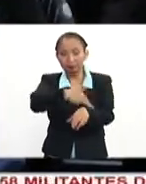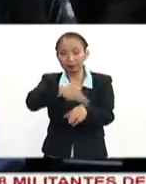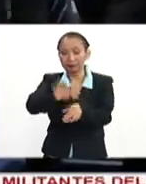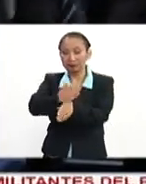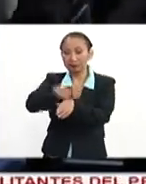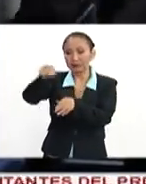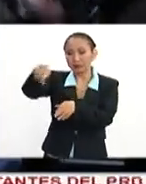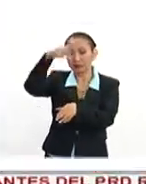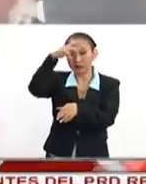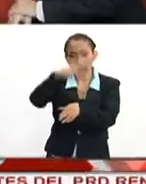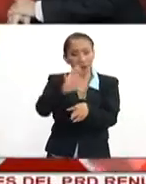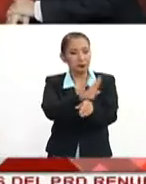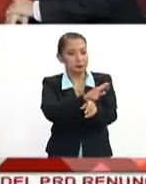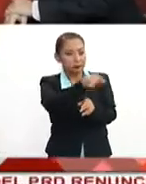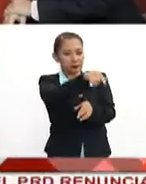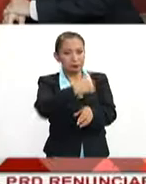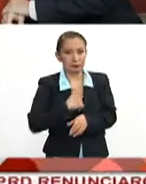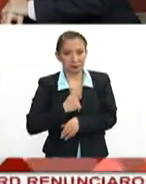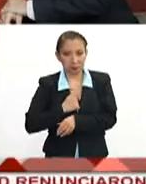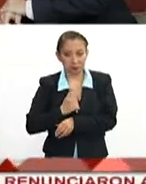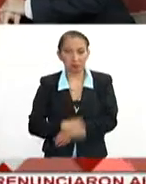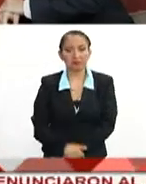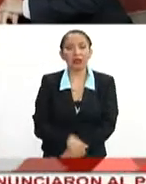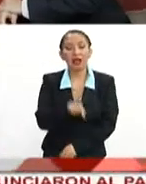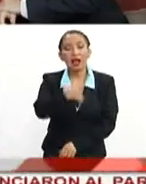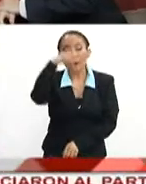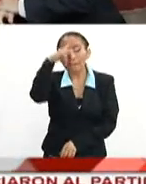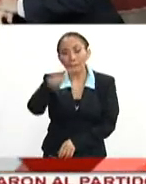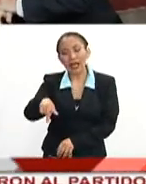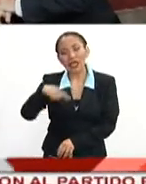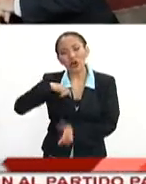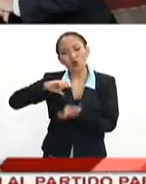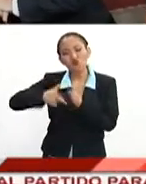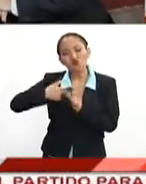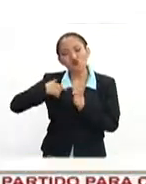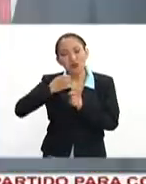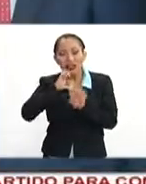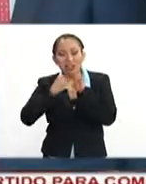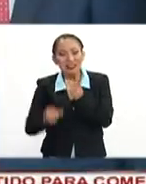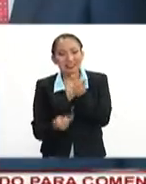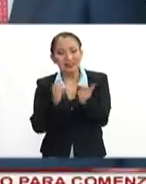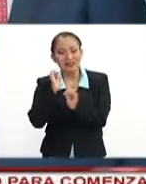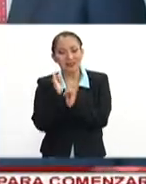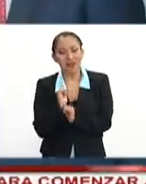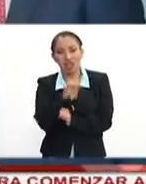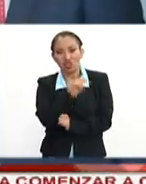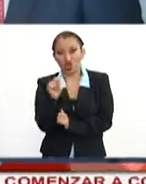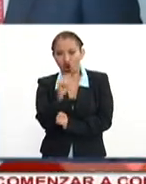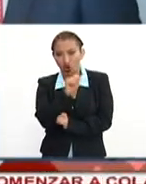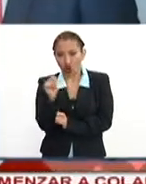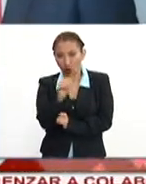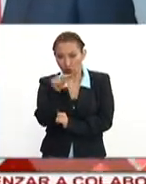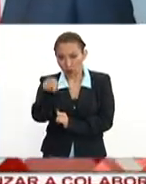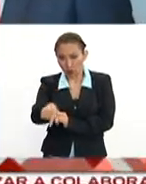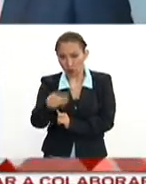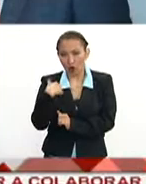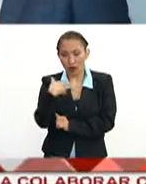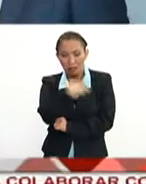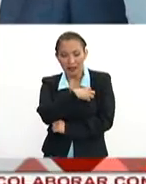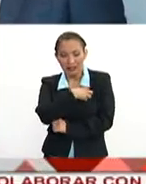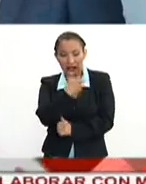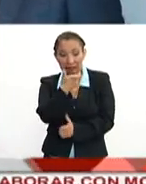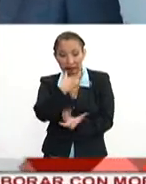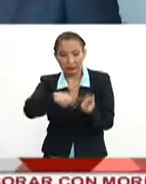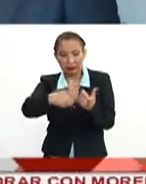favor tanto de México como de Canadá. México al día platicó también en exclusiva con el alcalde de Toronto. Toronto es la capital económica